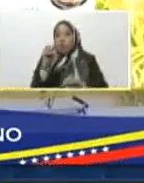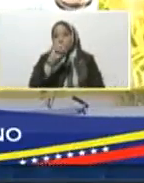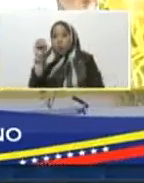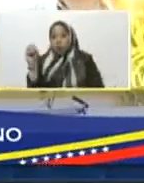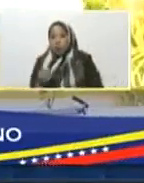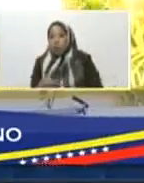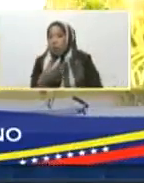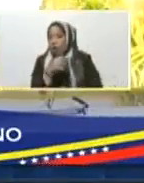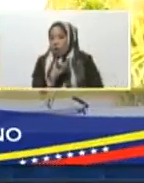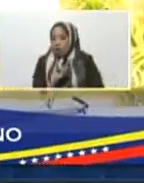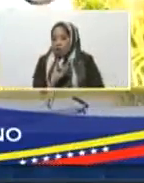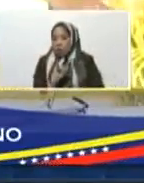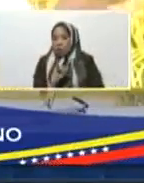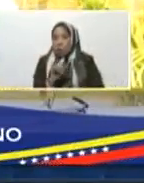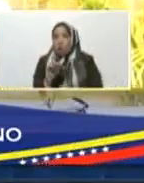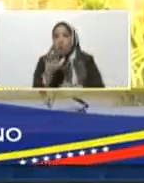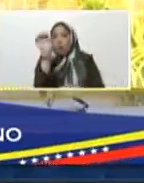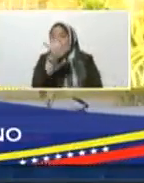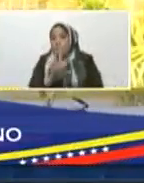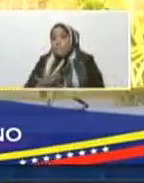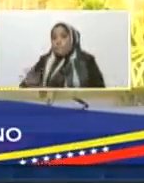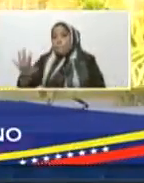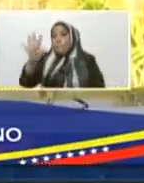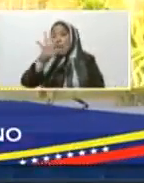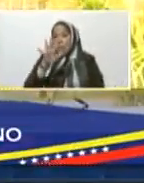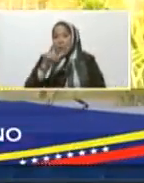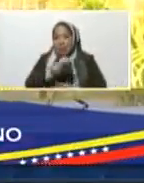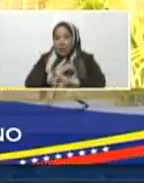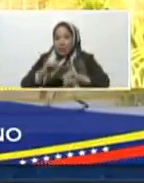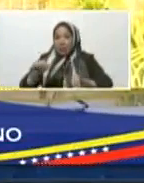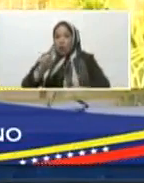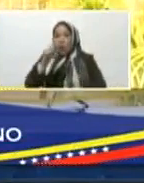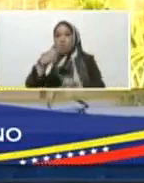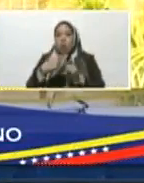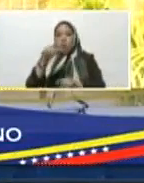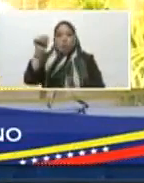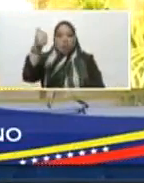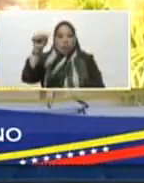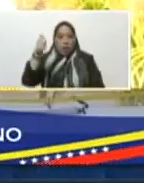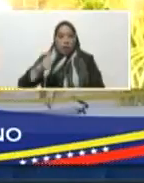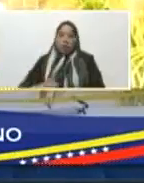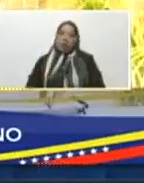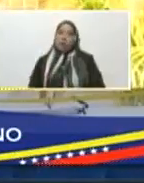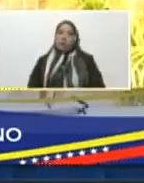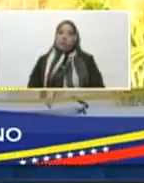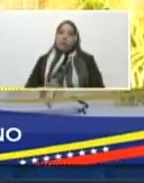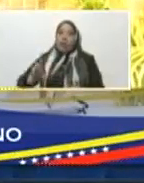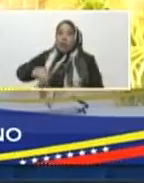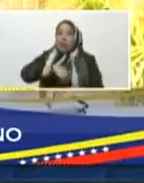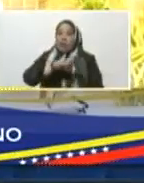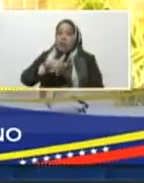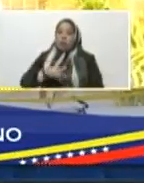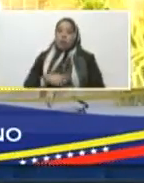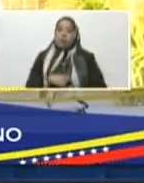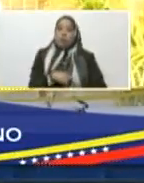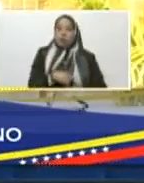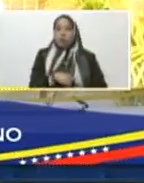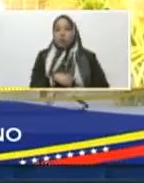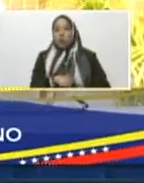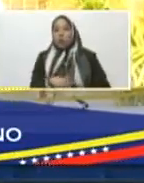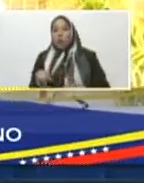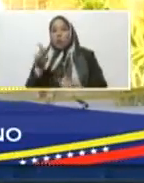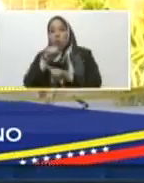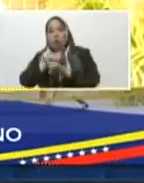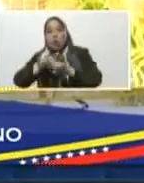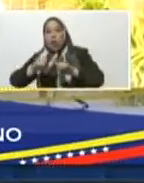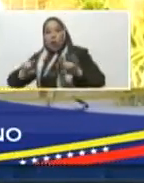vamos a tener un mapa claro del 1x10 que se ha inscrito a nivel nacional. Pero hay otra que